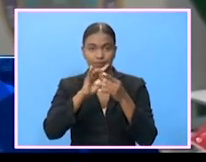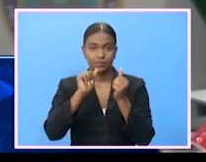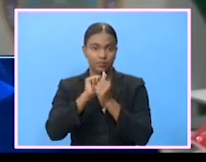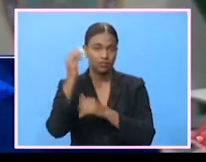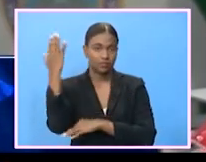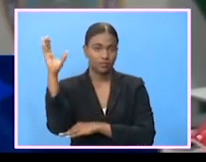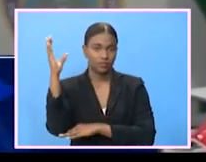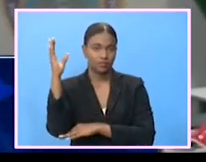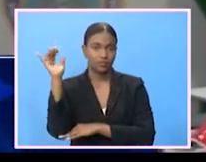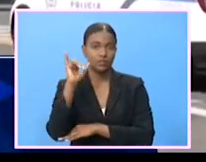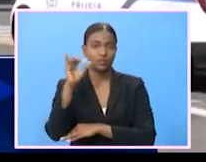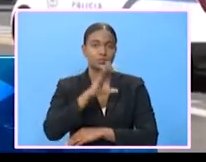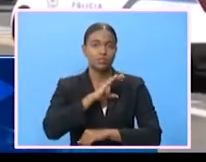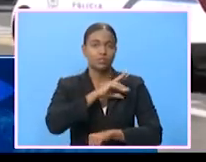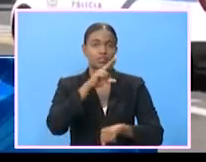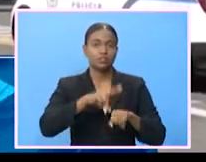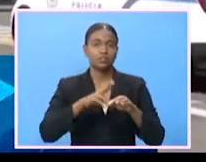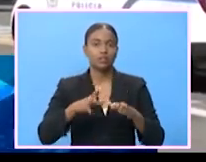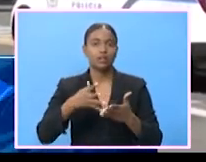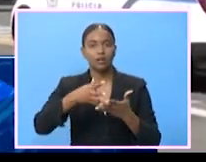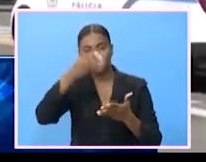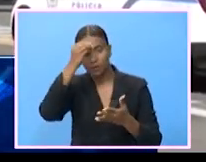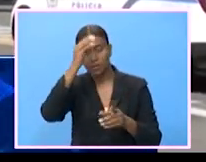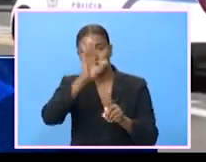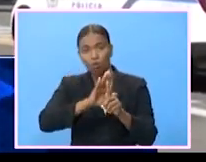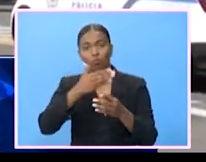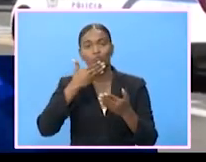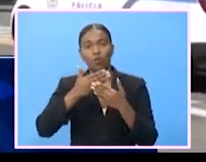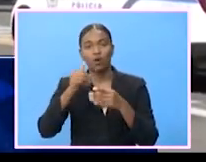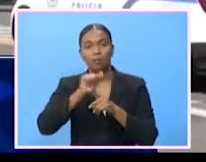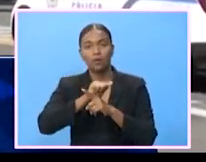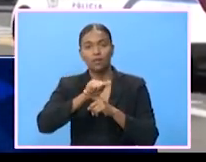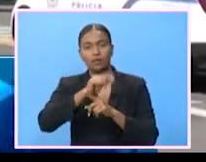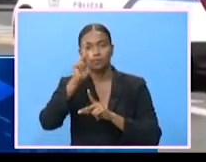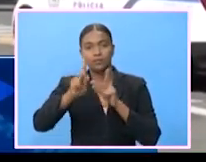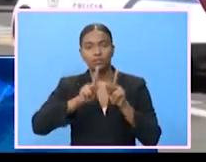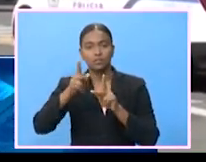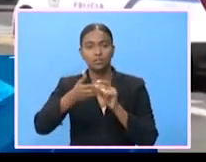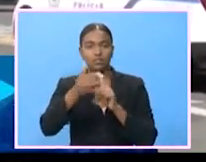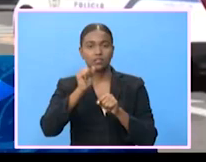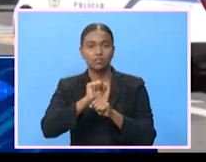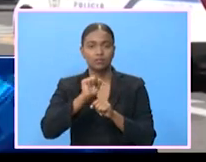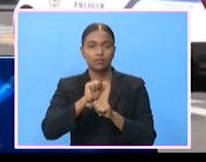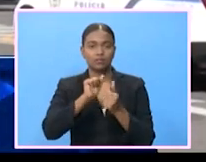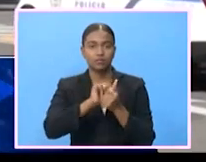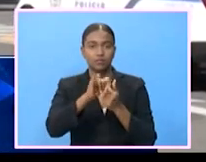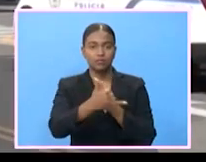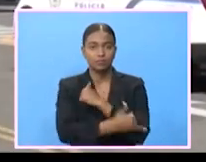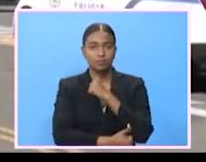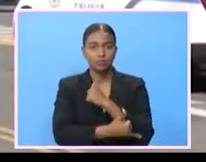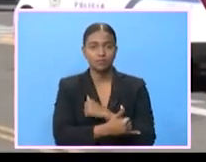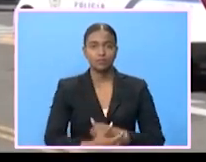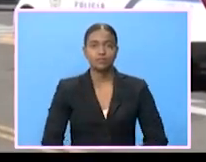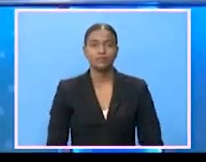Colombia y que la Policía Nacional aprenda sobre las buenas prácticas de los agentes del referido país.